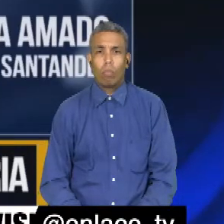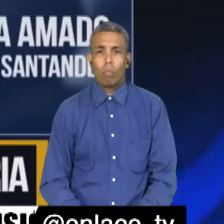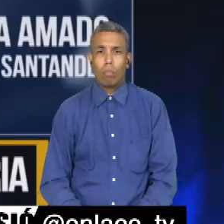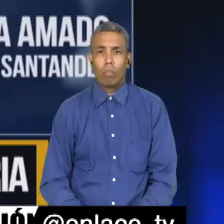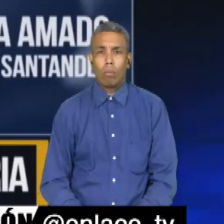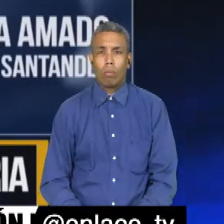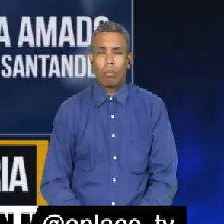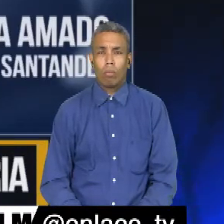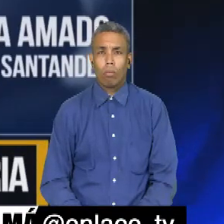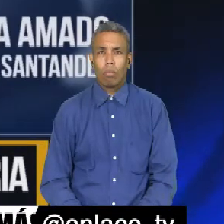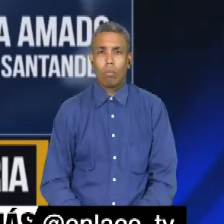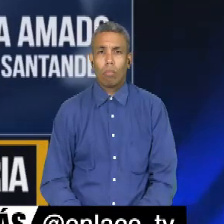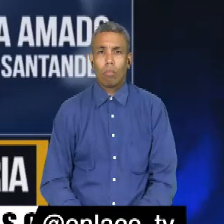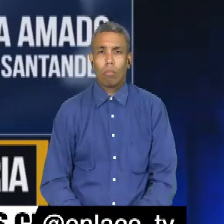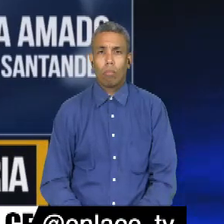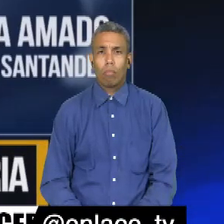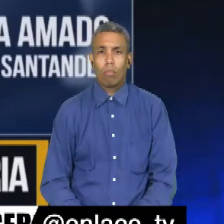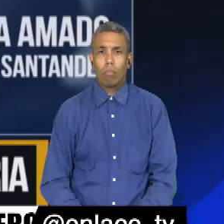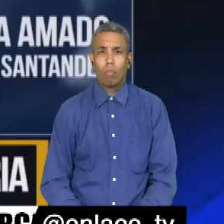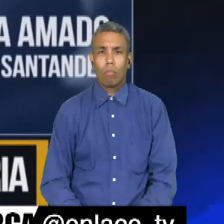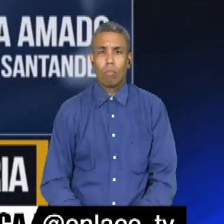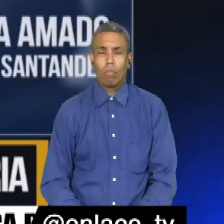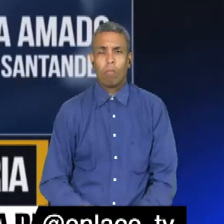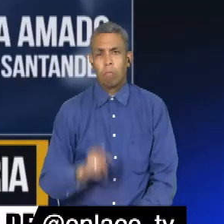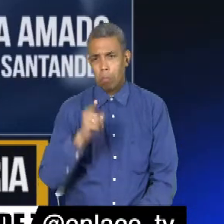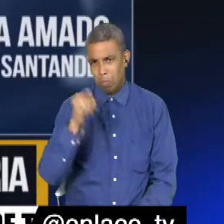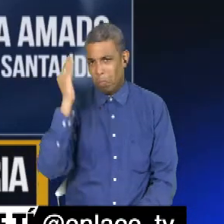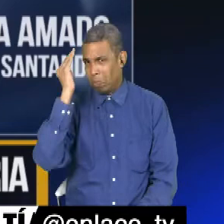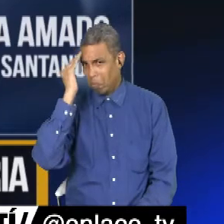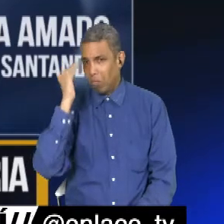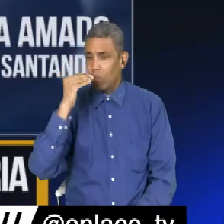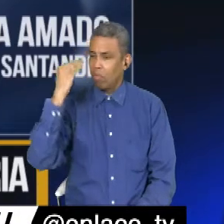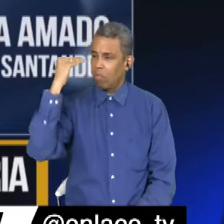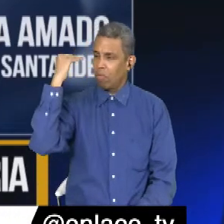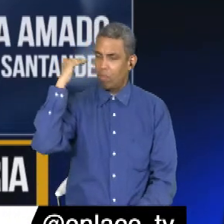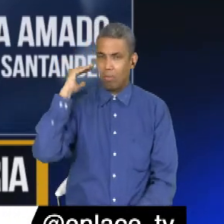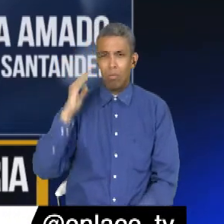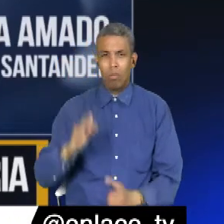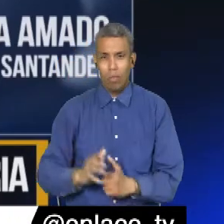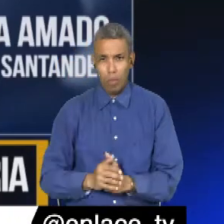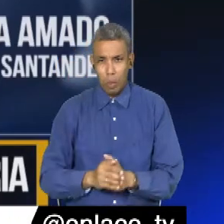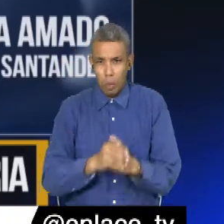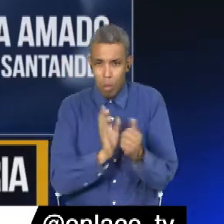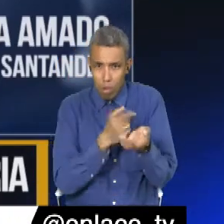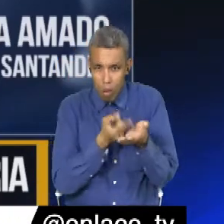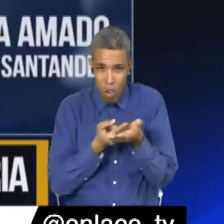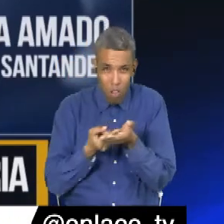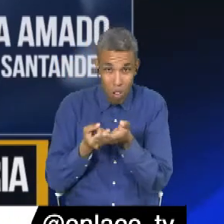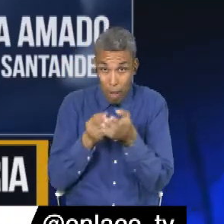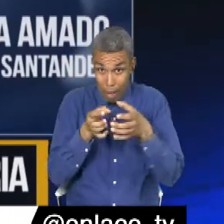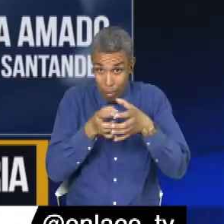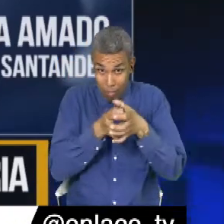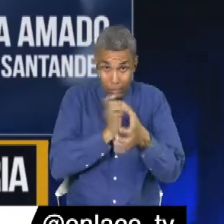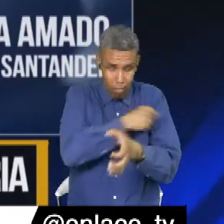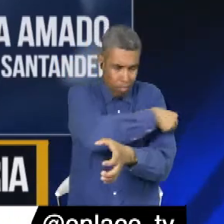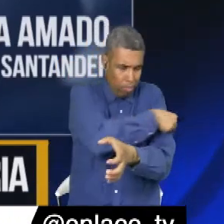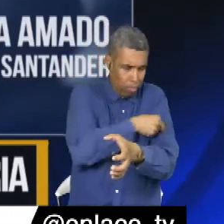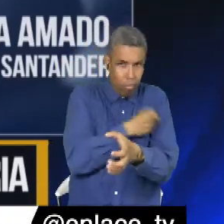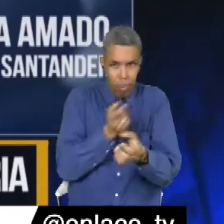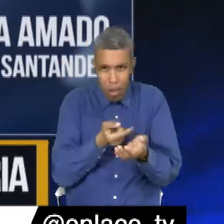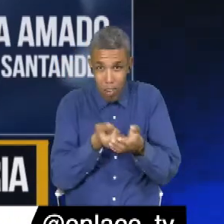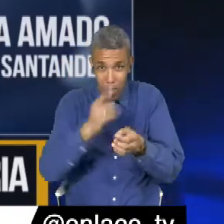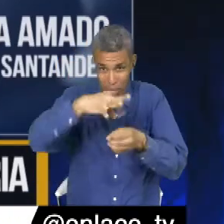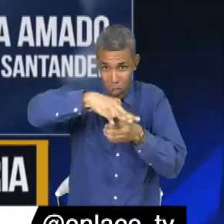han he estado trabajando, ha habido una sesión de discusión en el Consejo Nacional Electoral